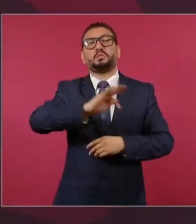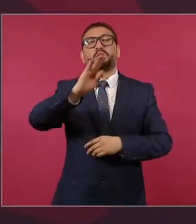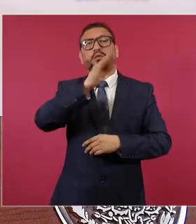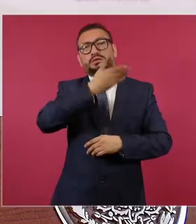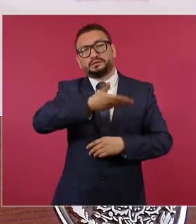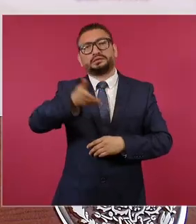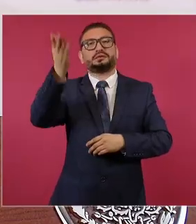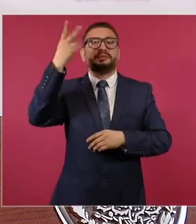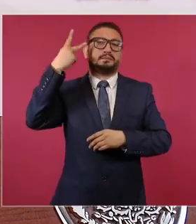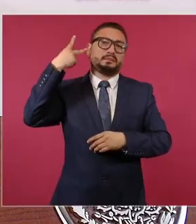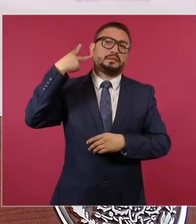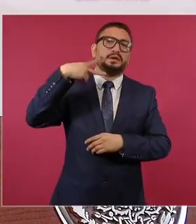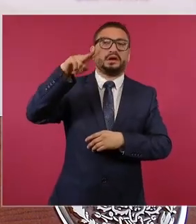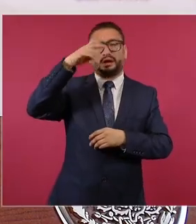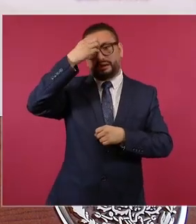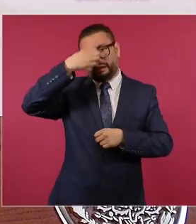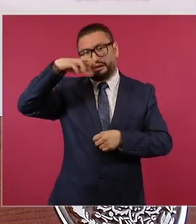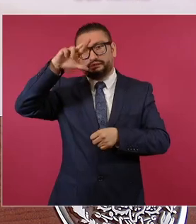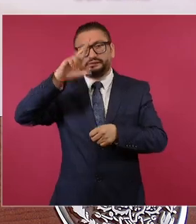a viajes al extranjero